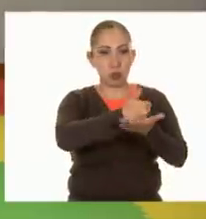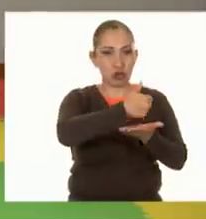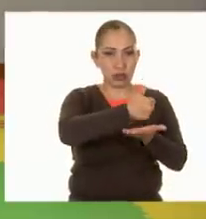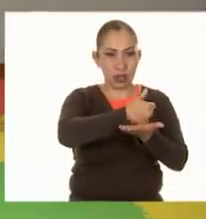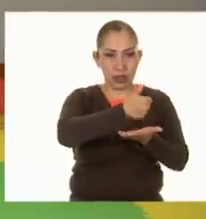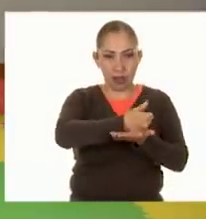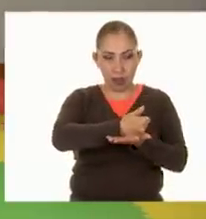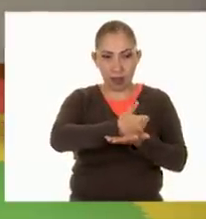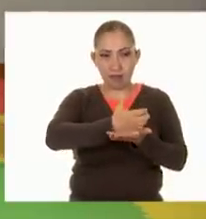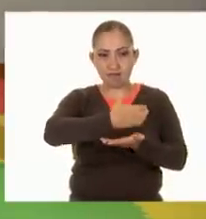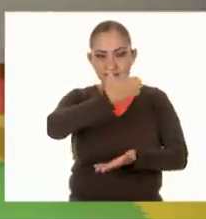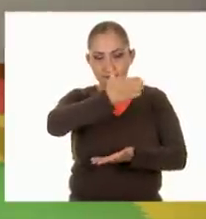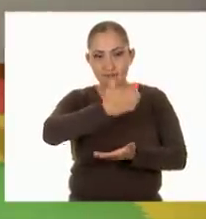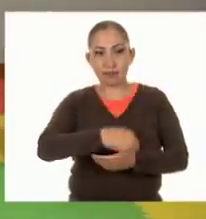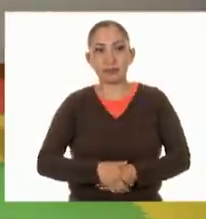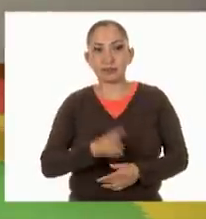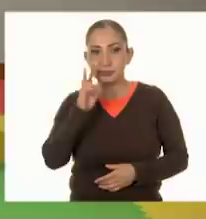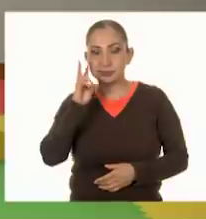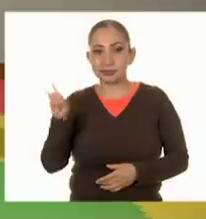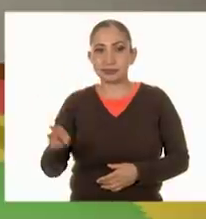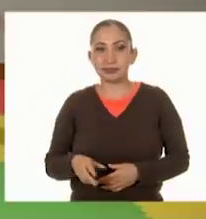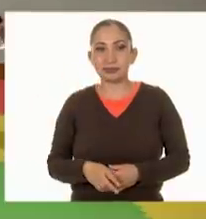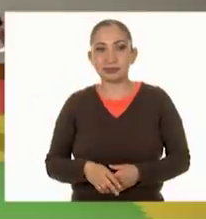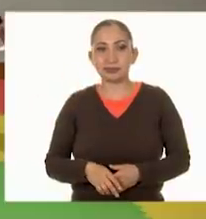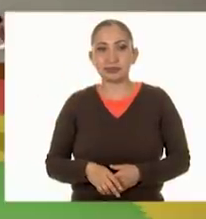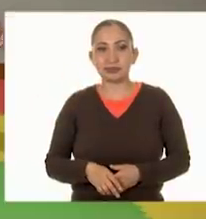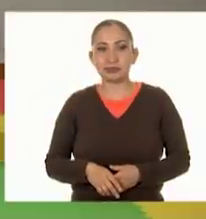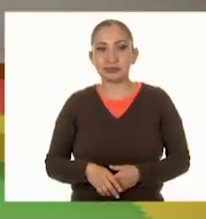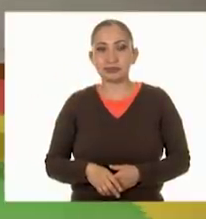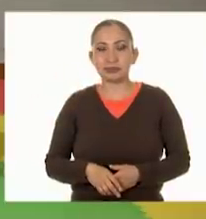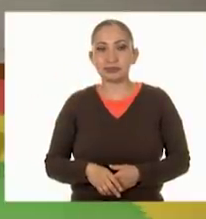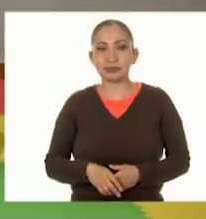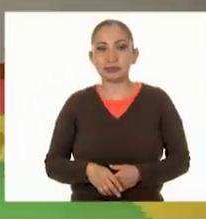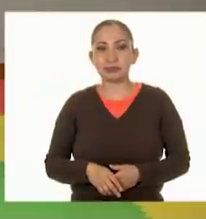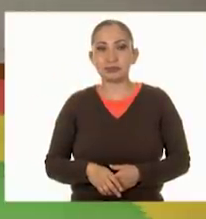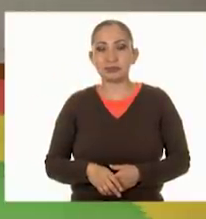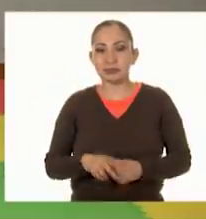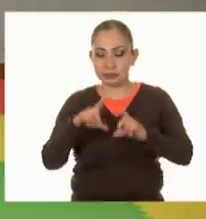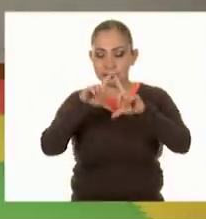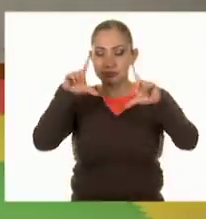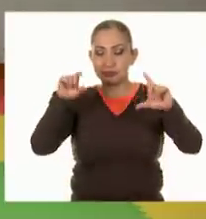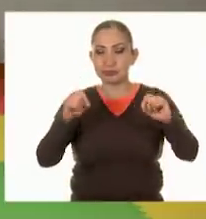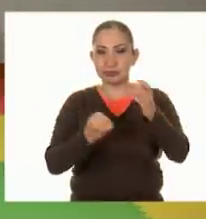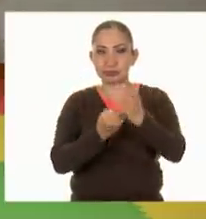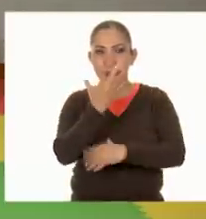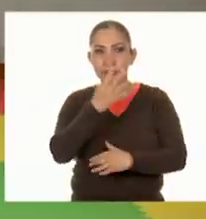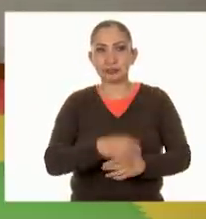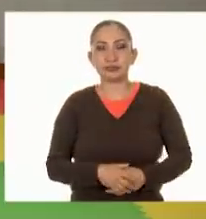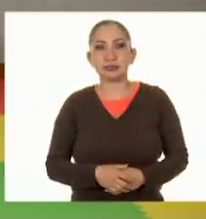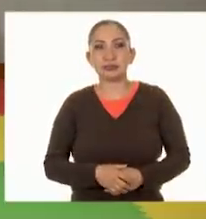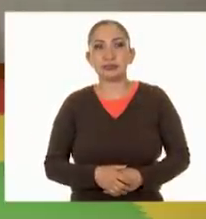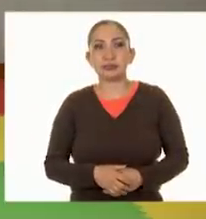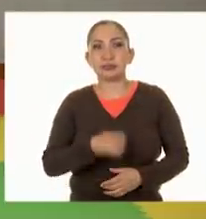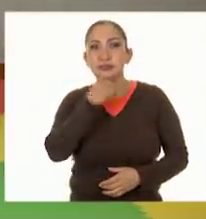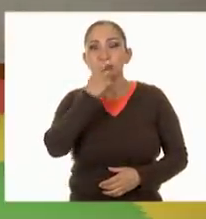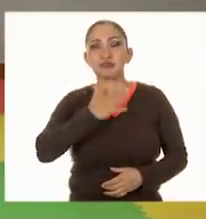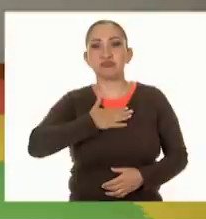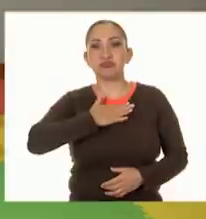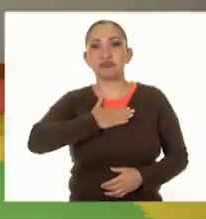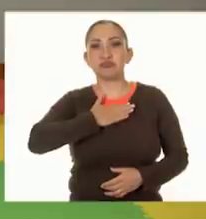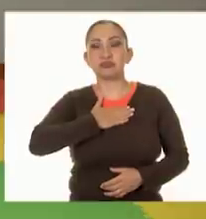botella, balanceas y la derribas. Encuentras una tarjeta nueva.